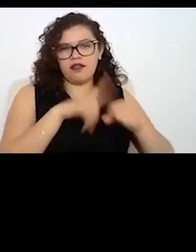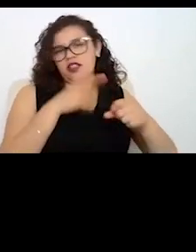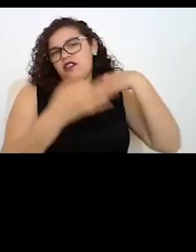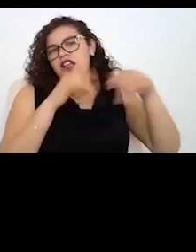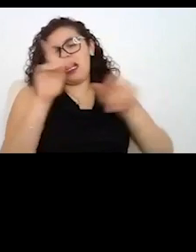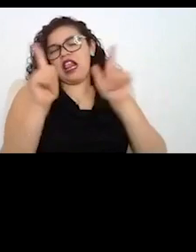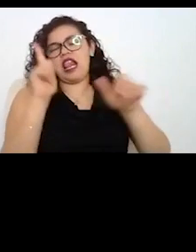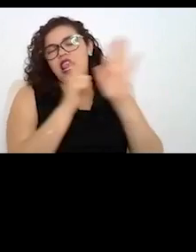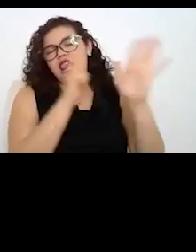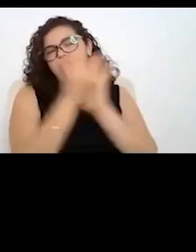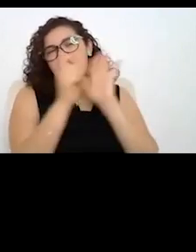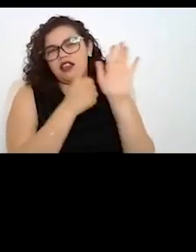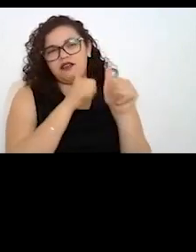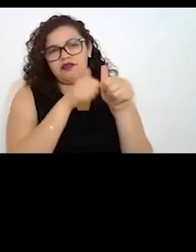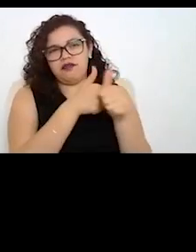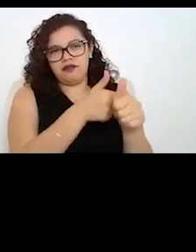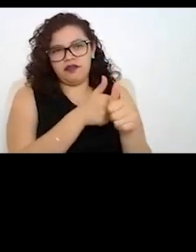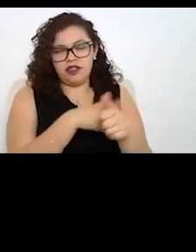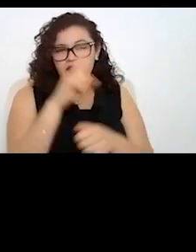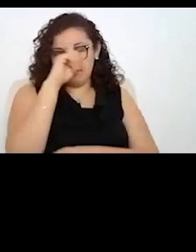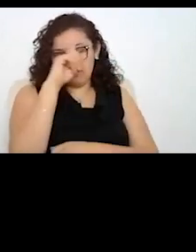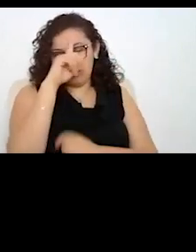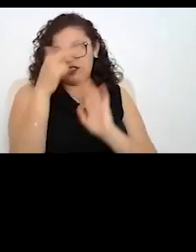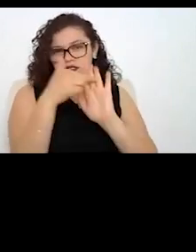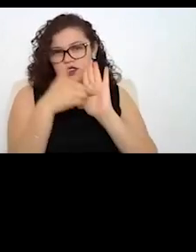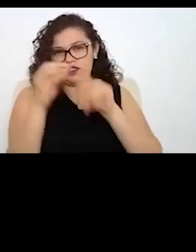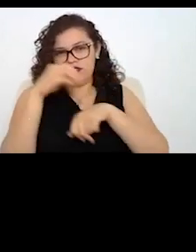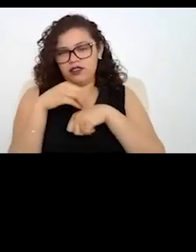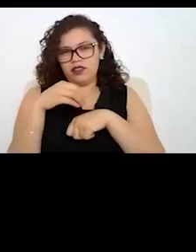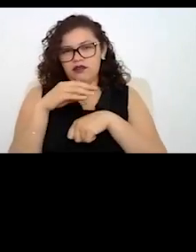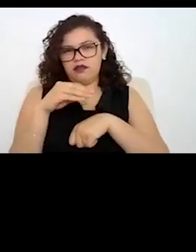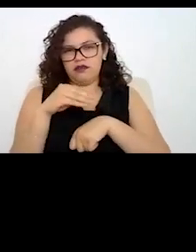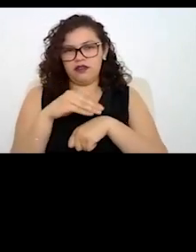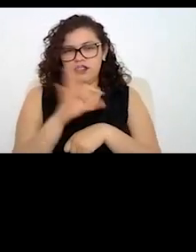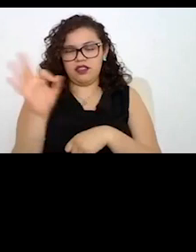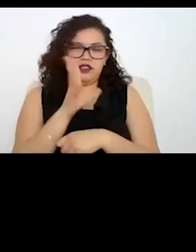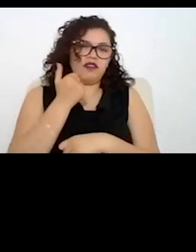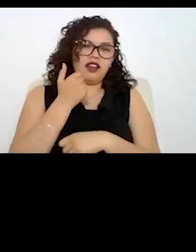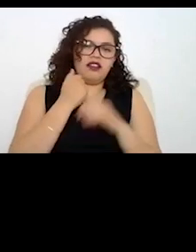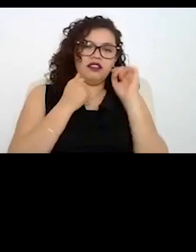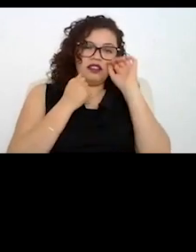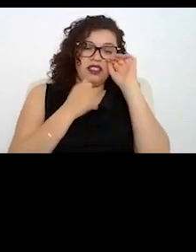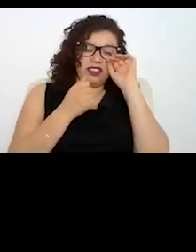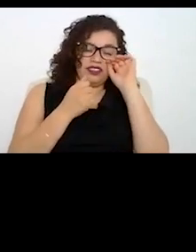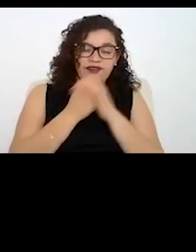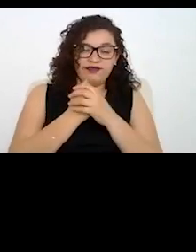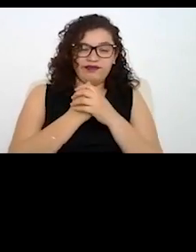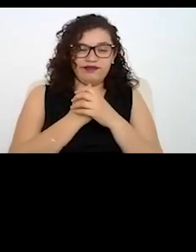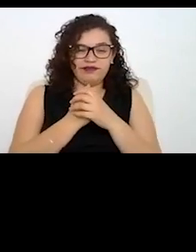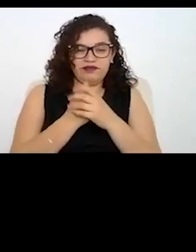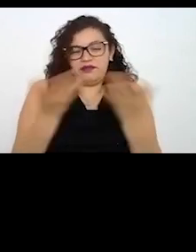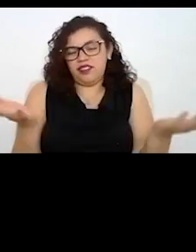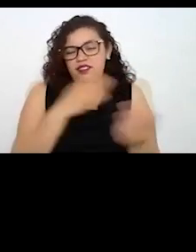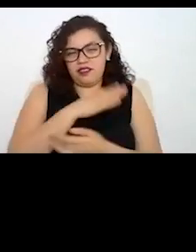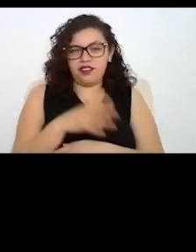de tu lado. Y lo más recomendable es que sí lo tengas en tu reglamento interior de trabajo. En caso de que no lo tengas, pues bueno, en este particular caso